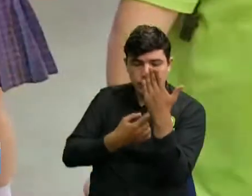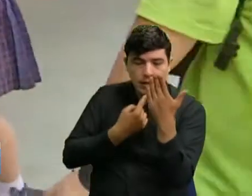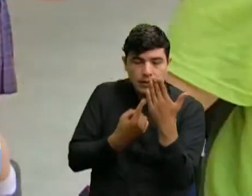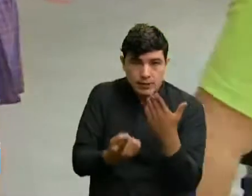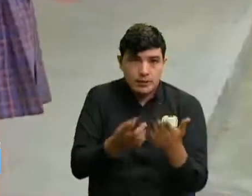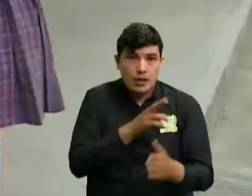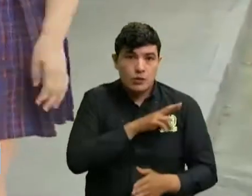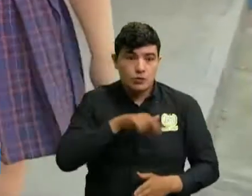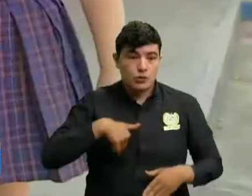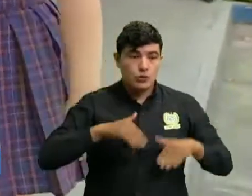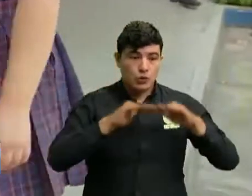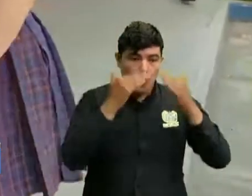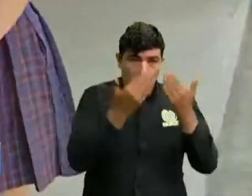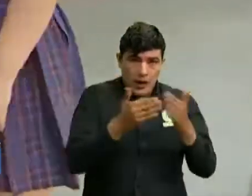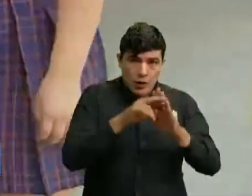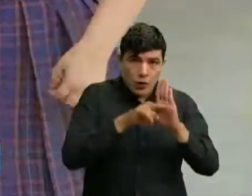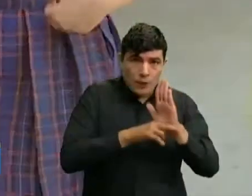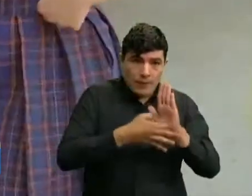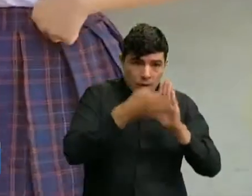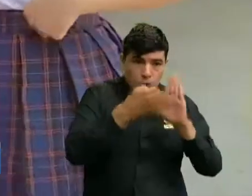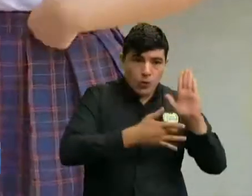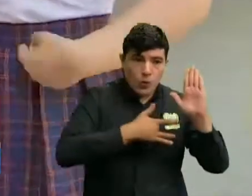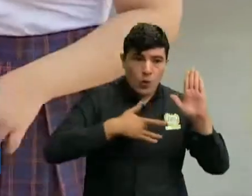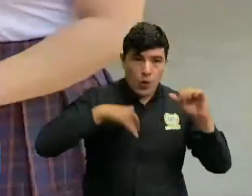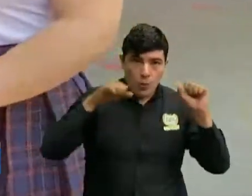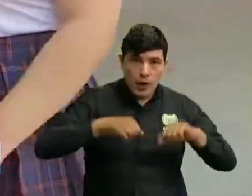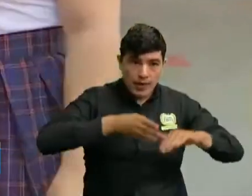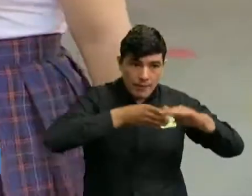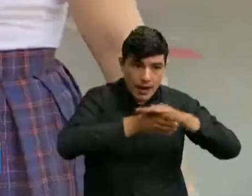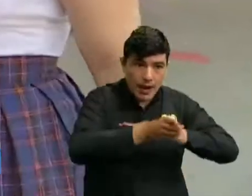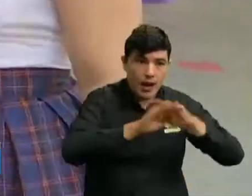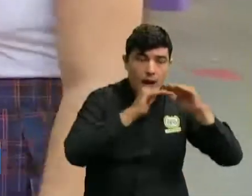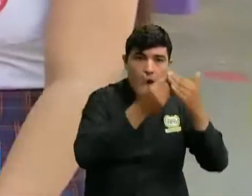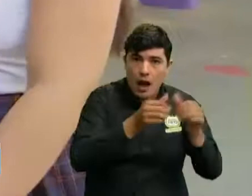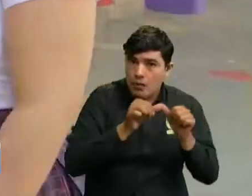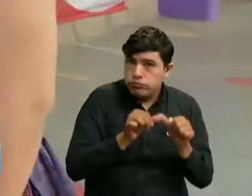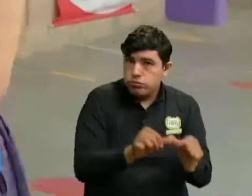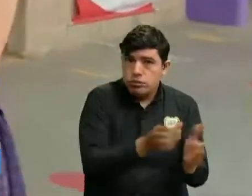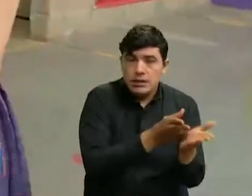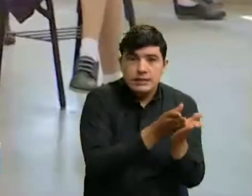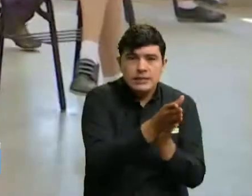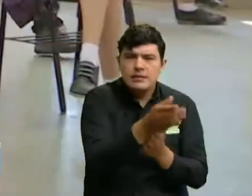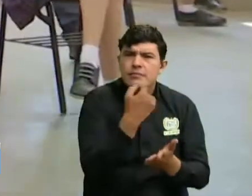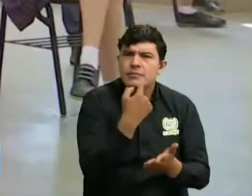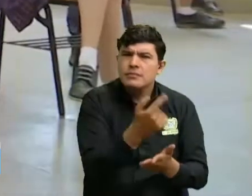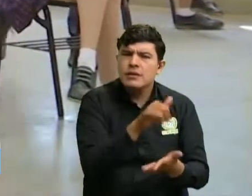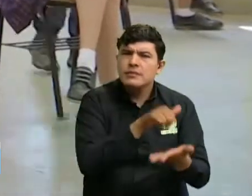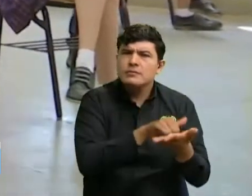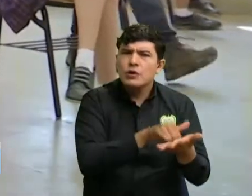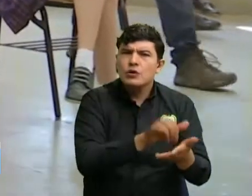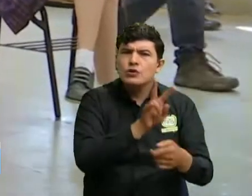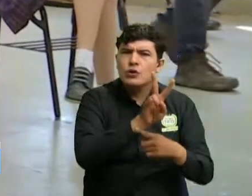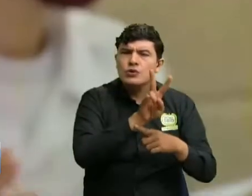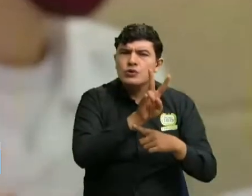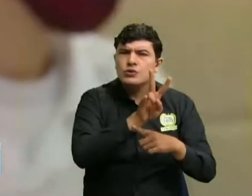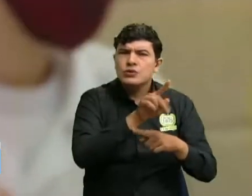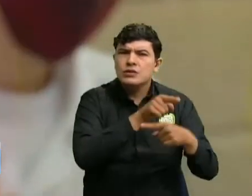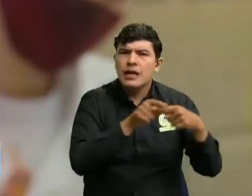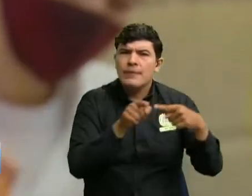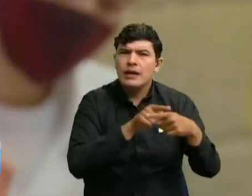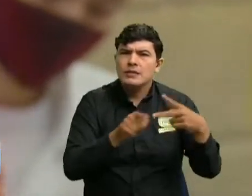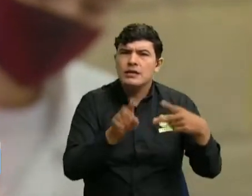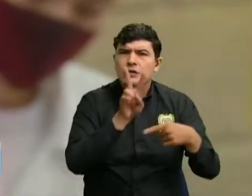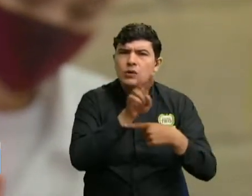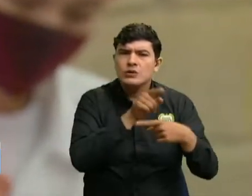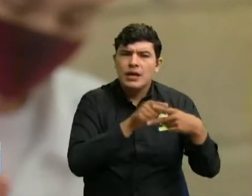que ya estamos certificados en alternancia públicos y privados tenemos que mantenernos dos semanas en aislamiento preventivo después